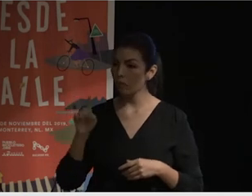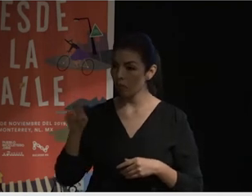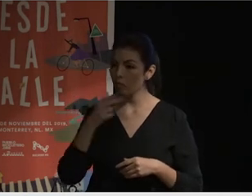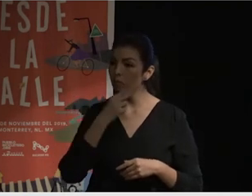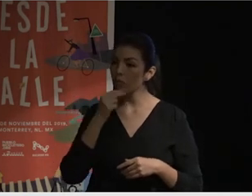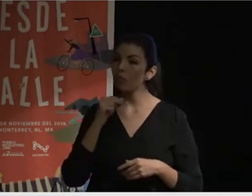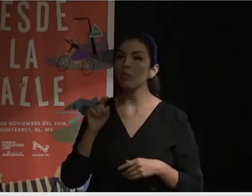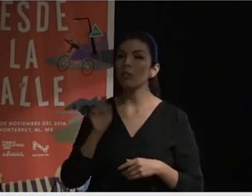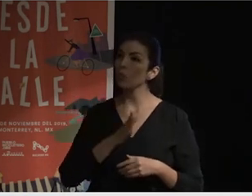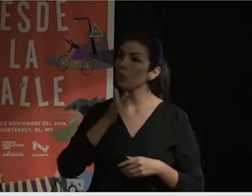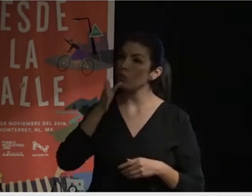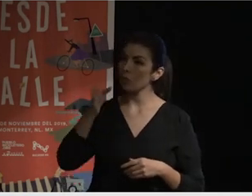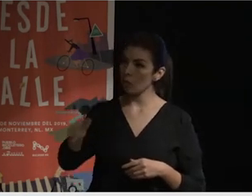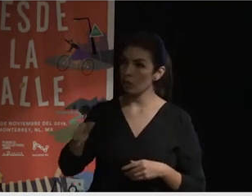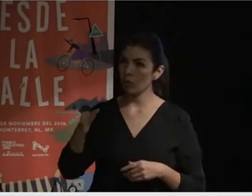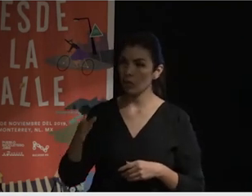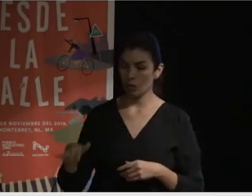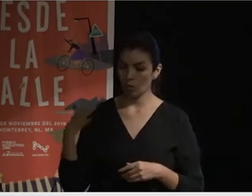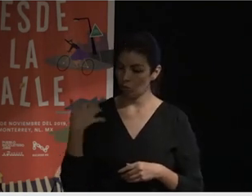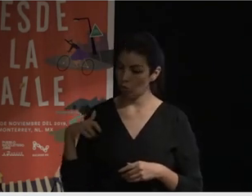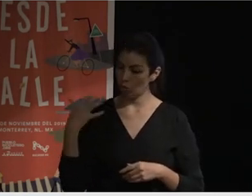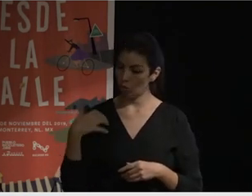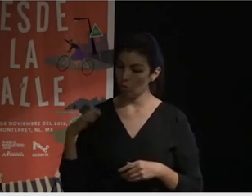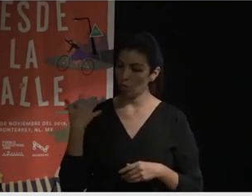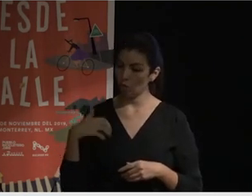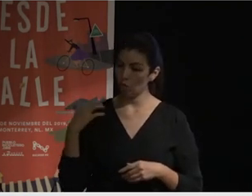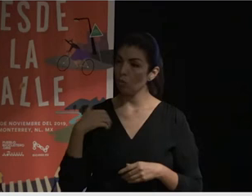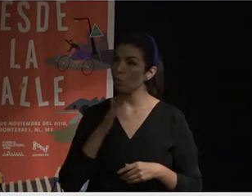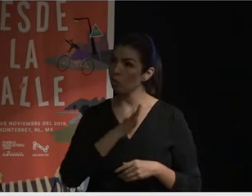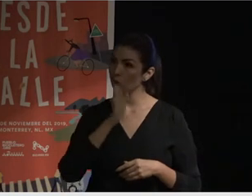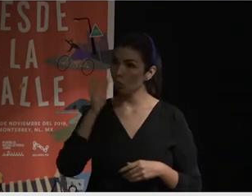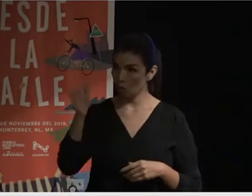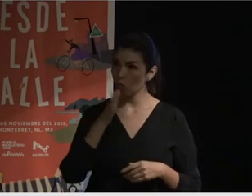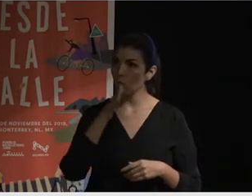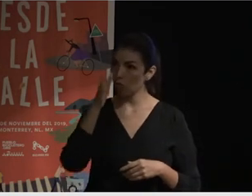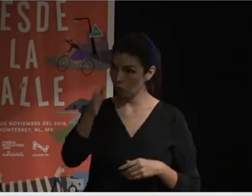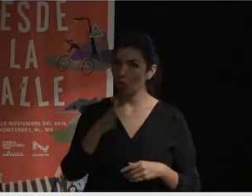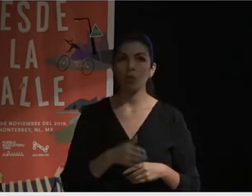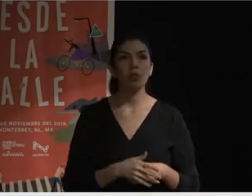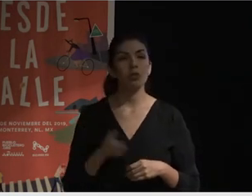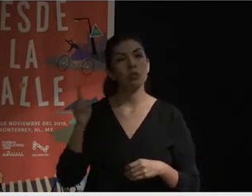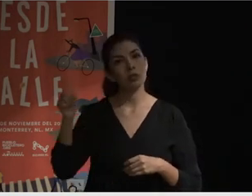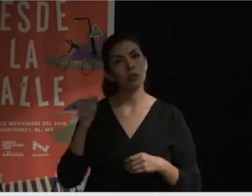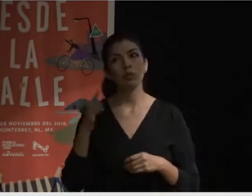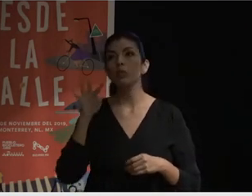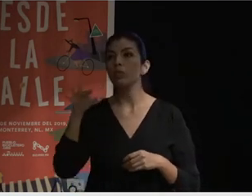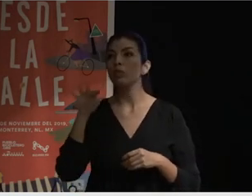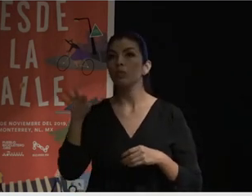un encuentro de referentes comunitarios de asentamientos informales de 19 países de América Latina. Si no habían salido del asentamiento,